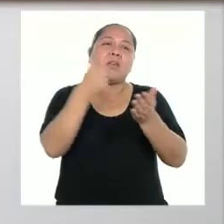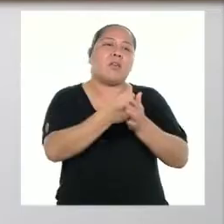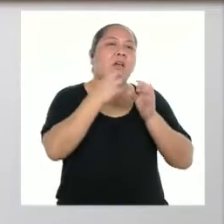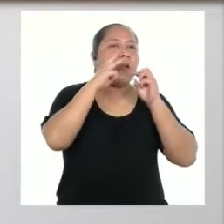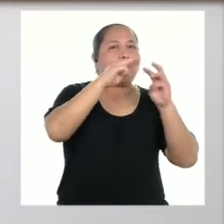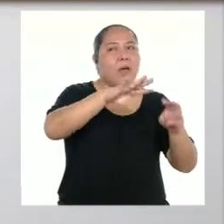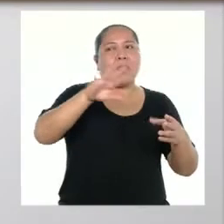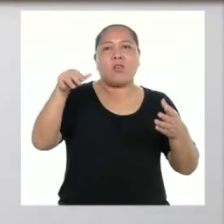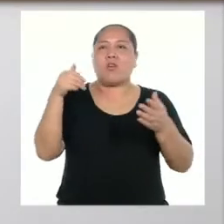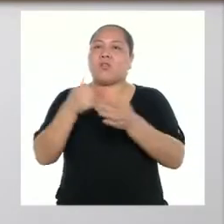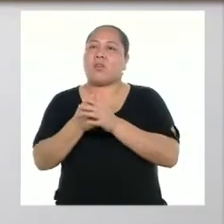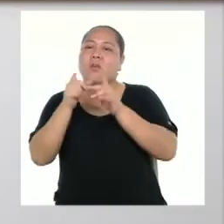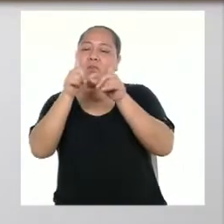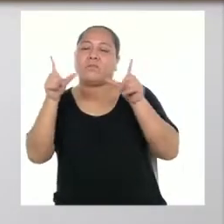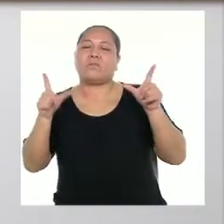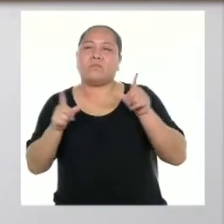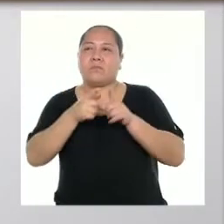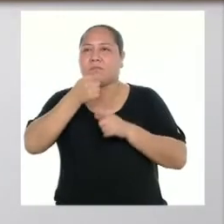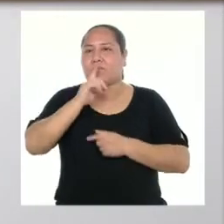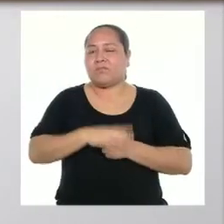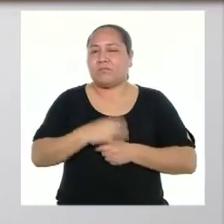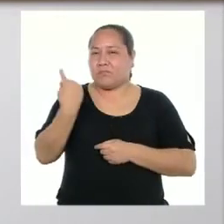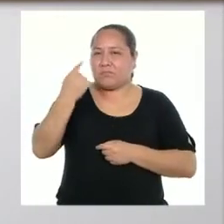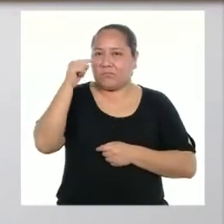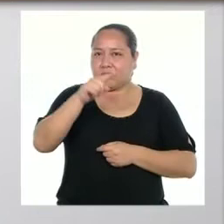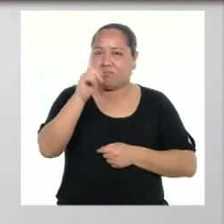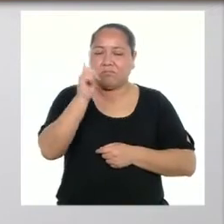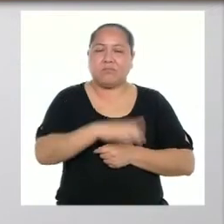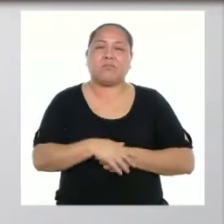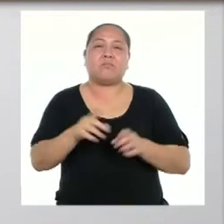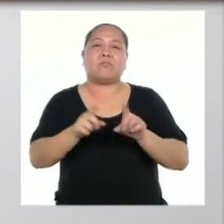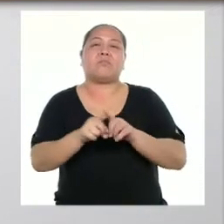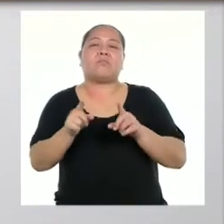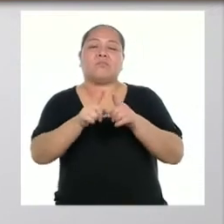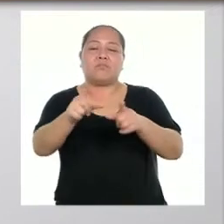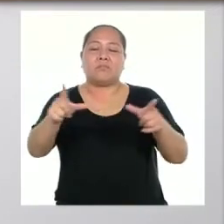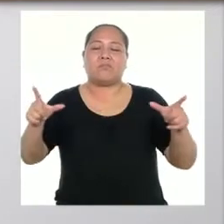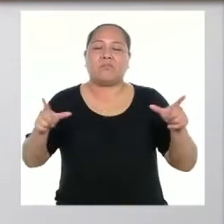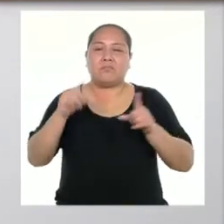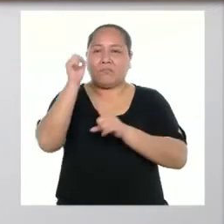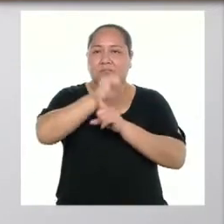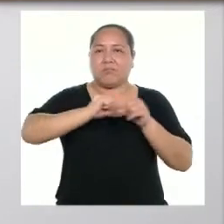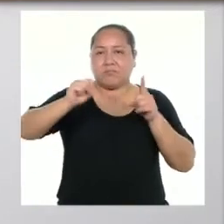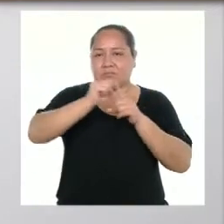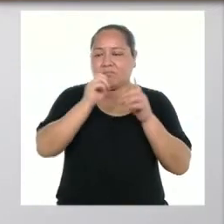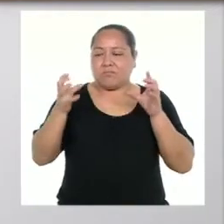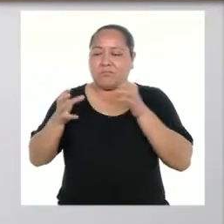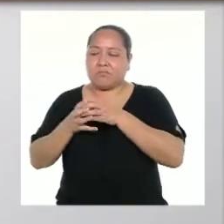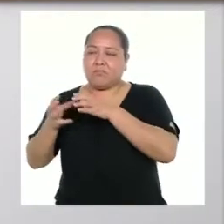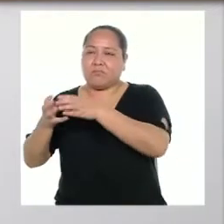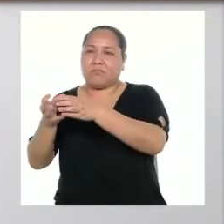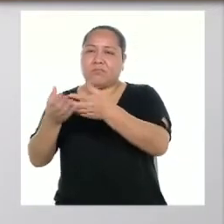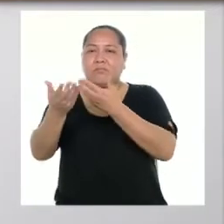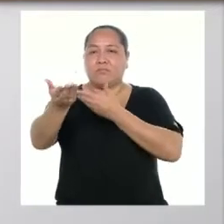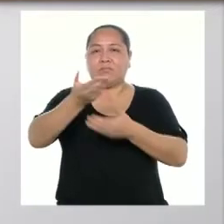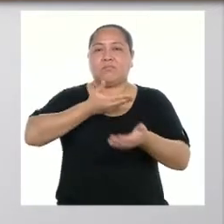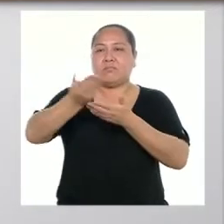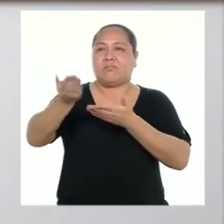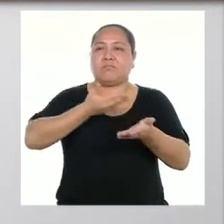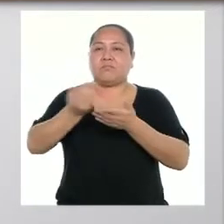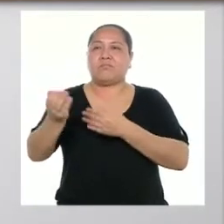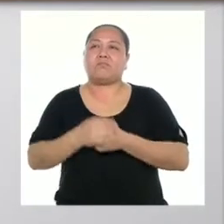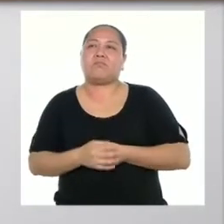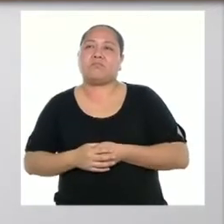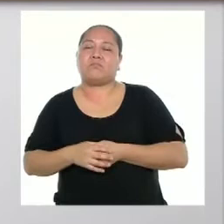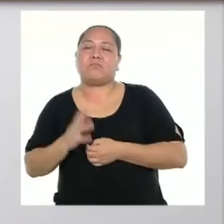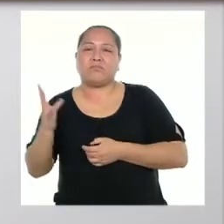¿no? Y no solo eso, también es un espacio social producido por el conjunto de las relaciones sociales de